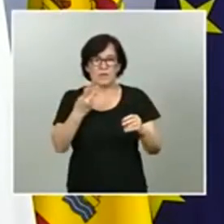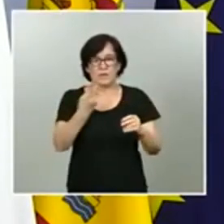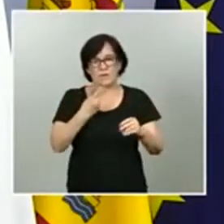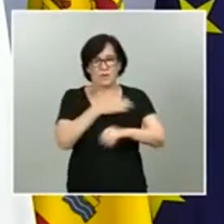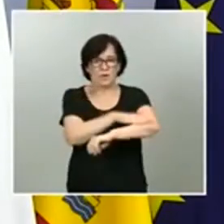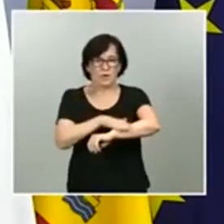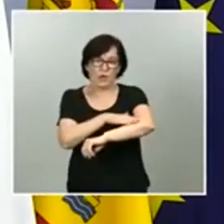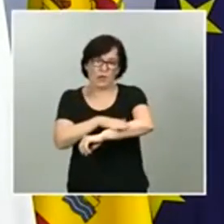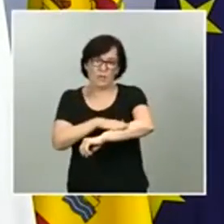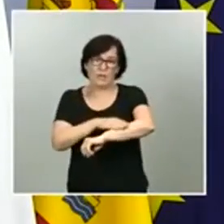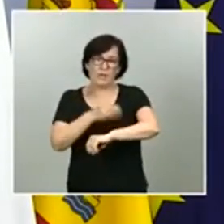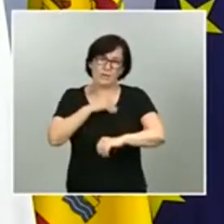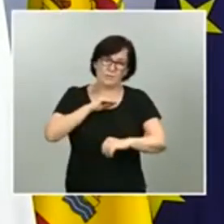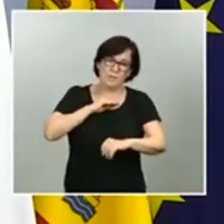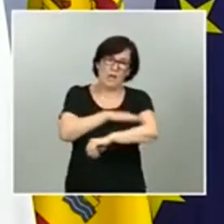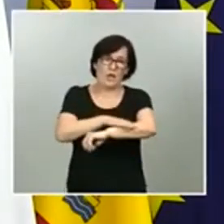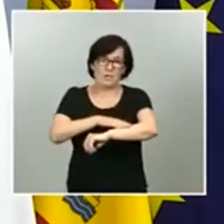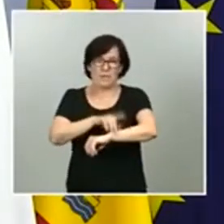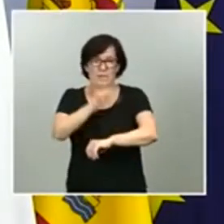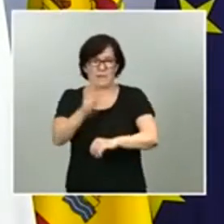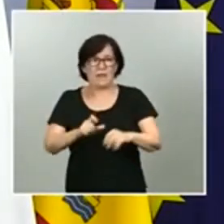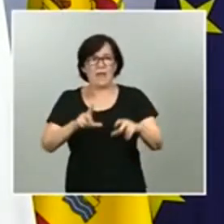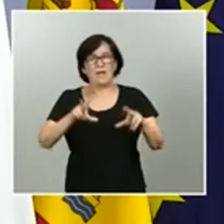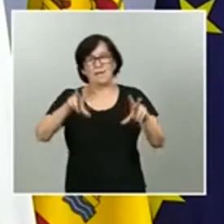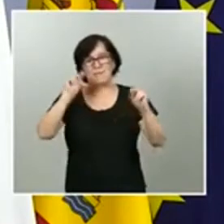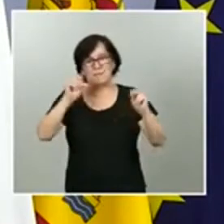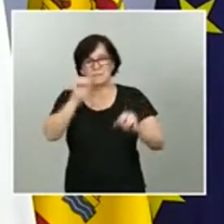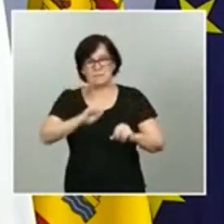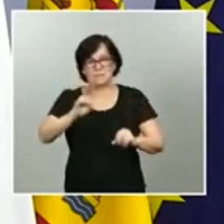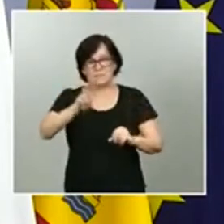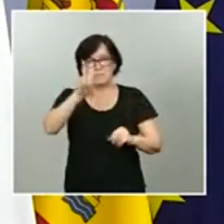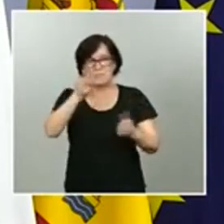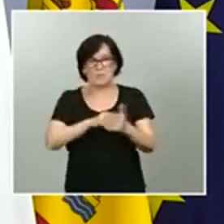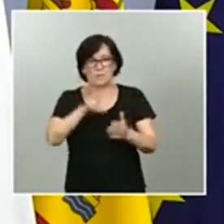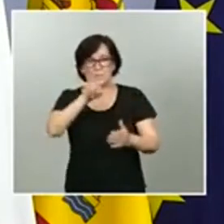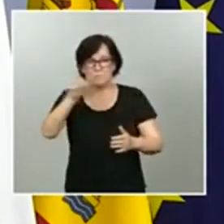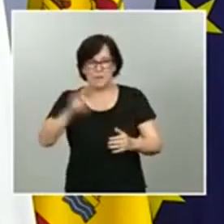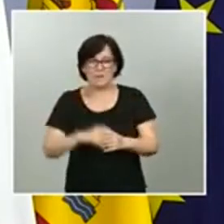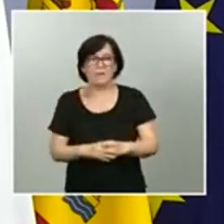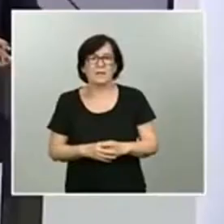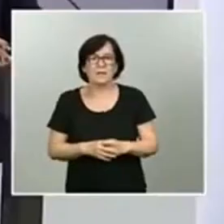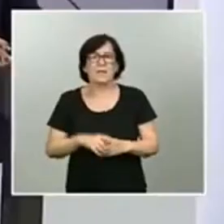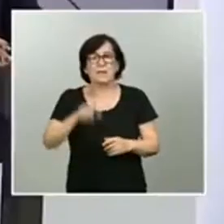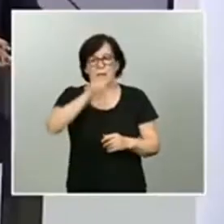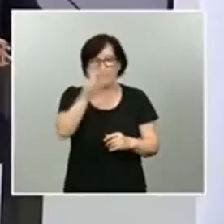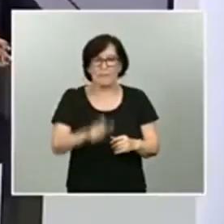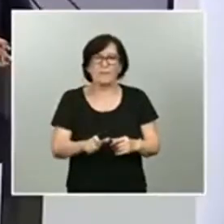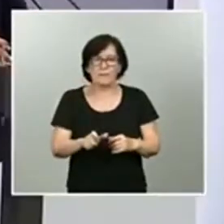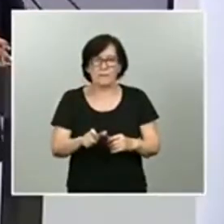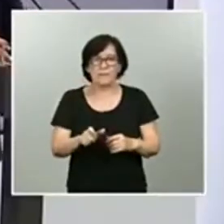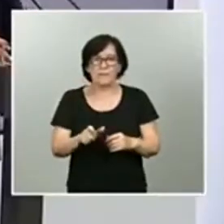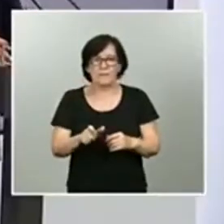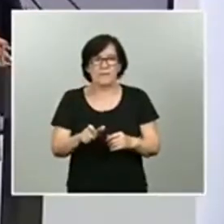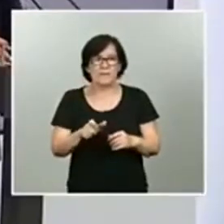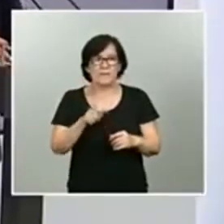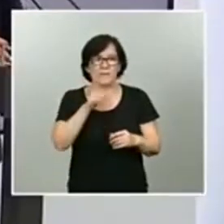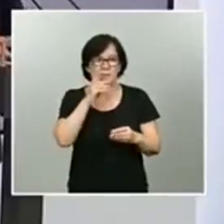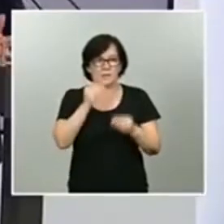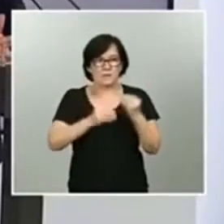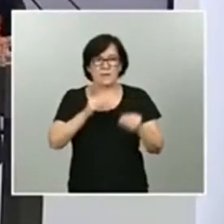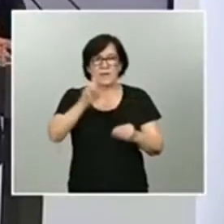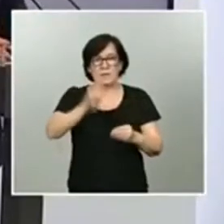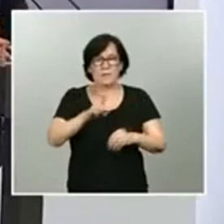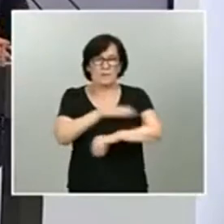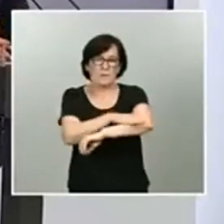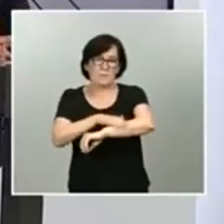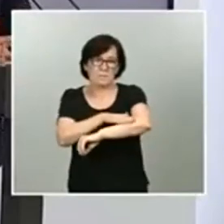Italia antes de que finalice el año. Y sin más, agradecer a Italia y a su primer ministro y al gobierno italiano,